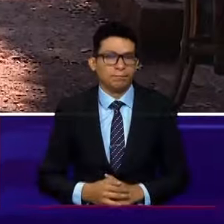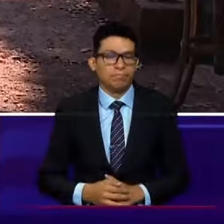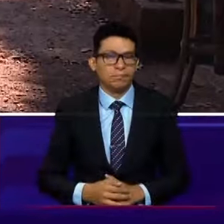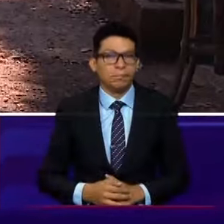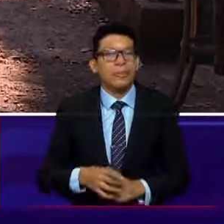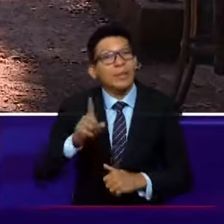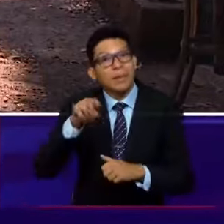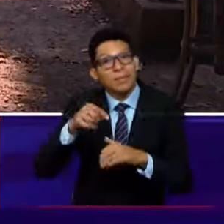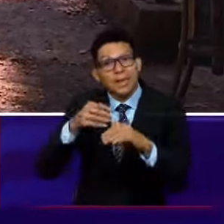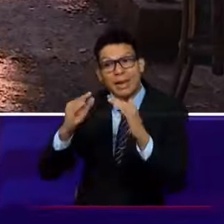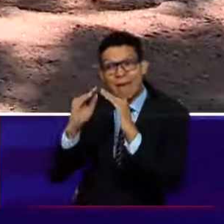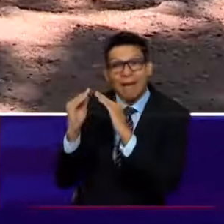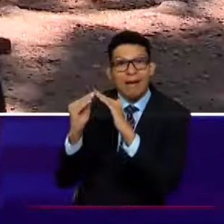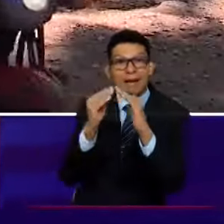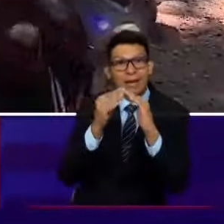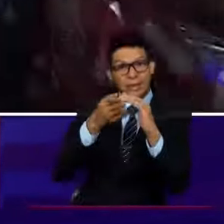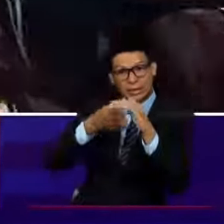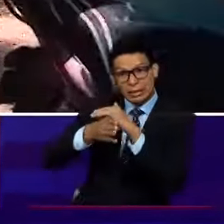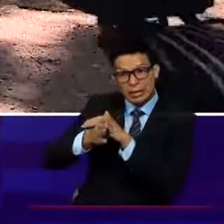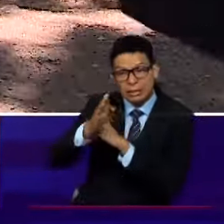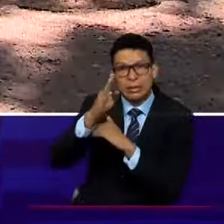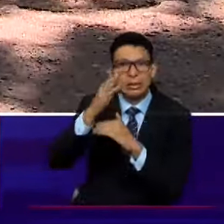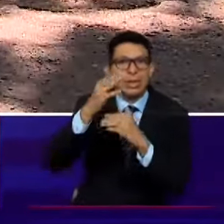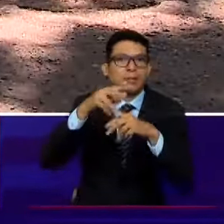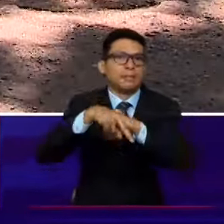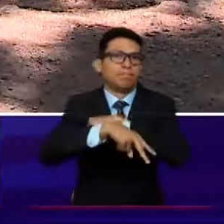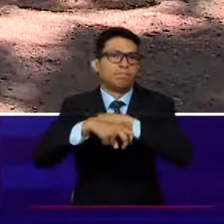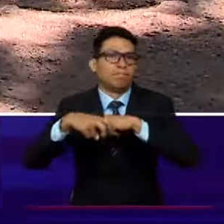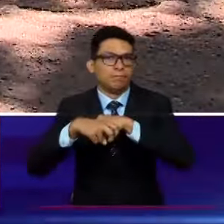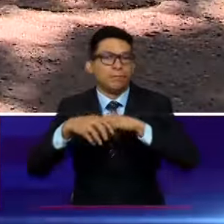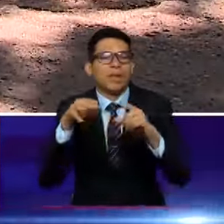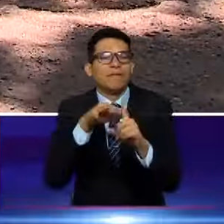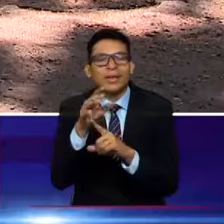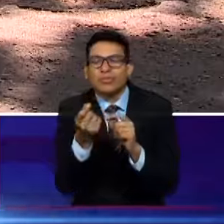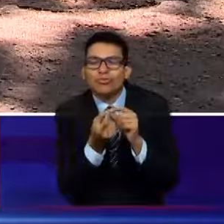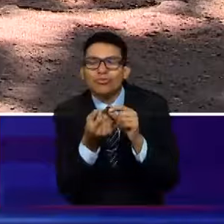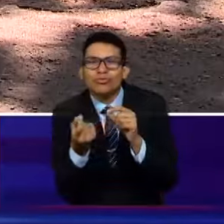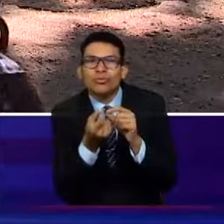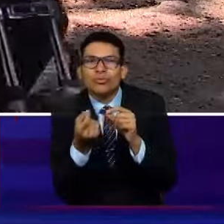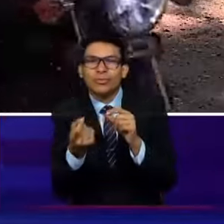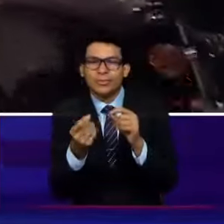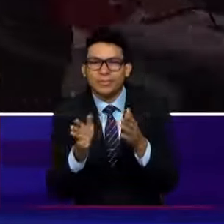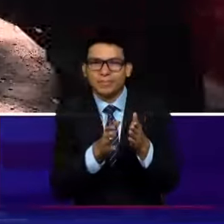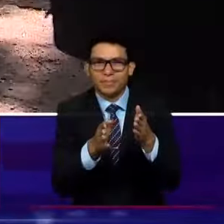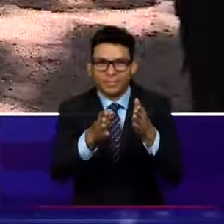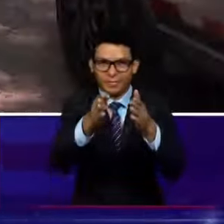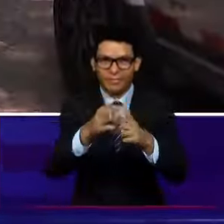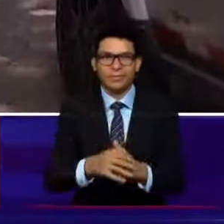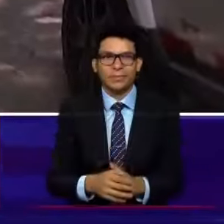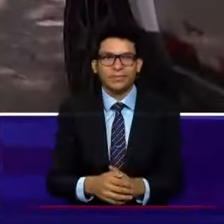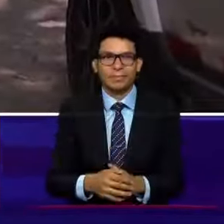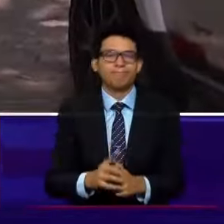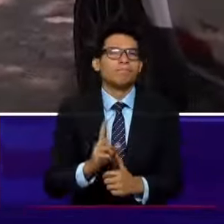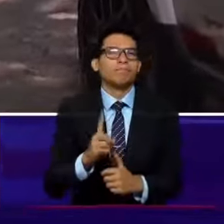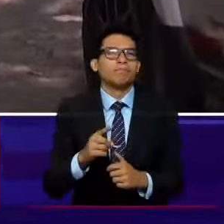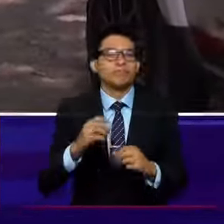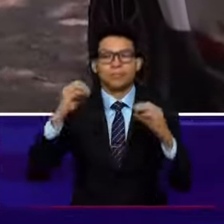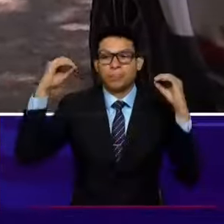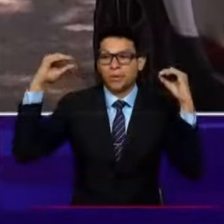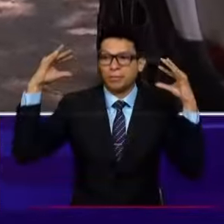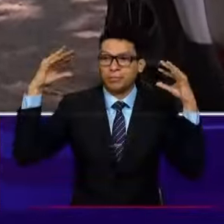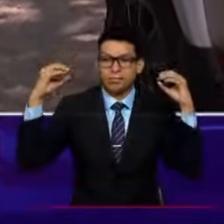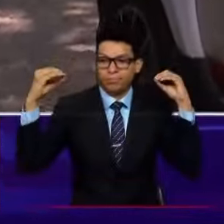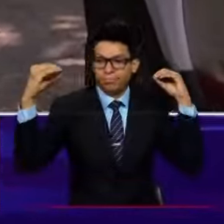a las viviendas, que como en las partes de la vía, más que todas las afectadas son las viviendas a la orilla de la carretera, que por el tema de